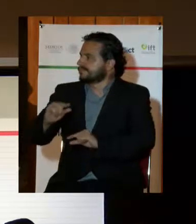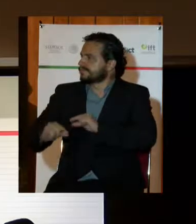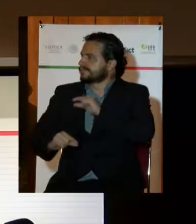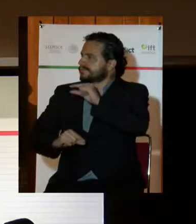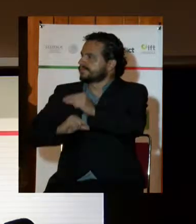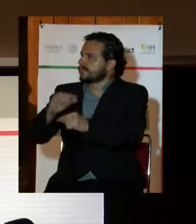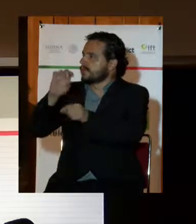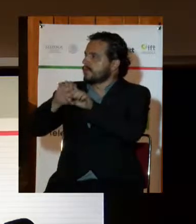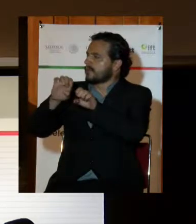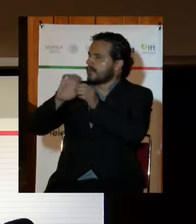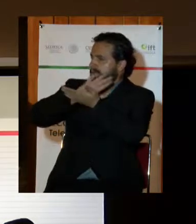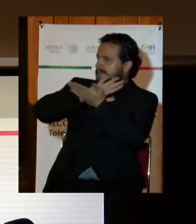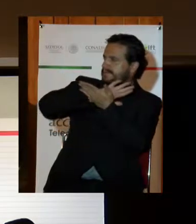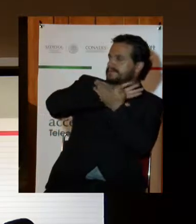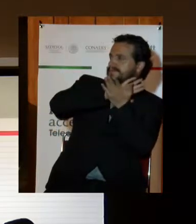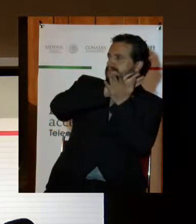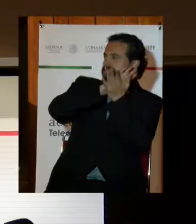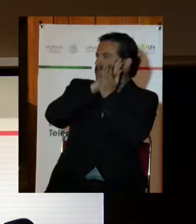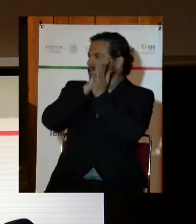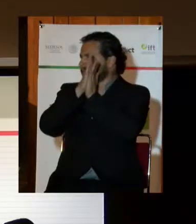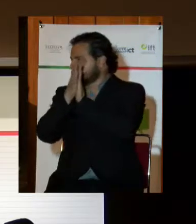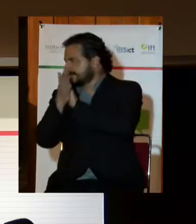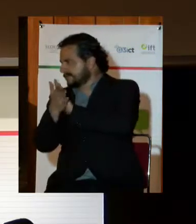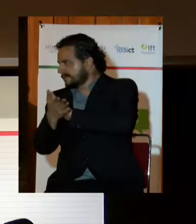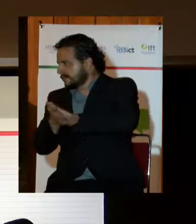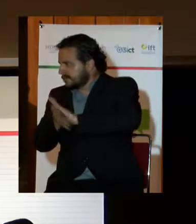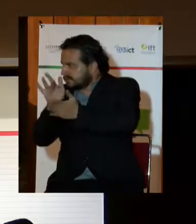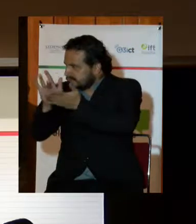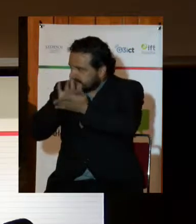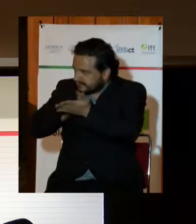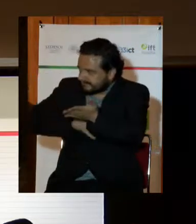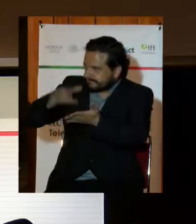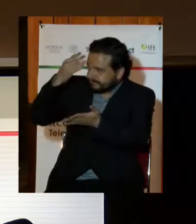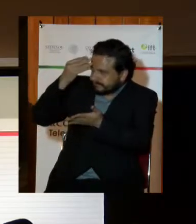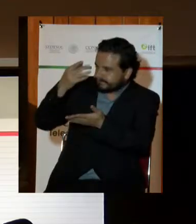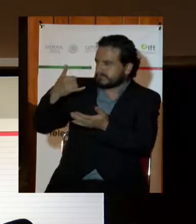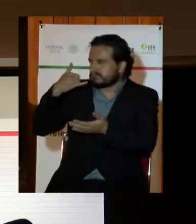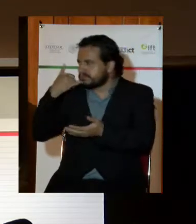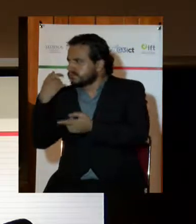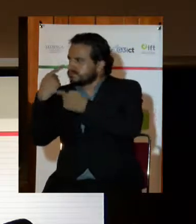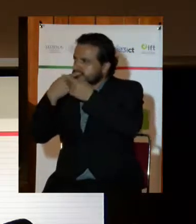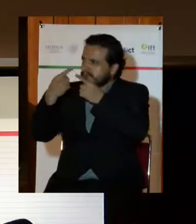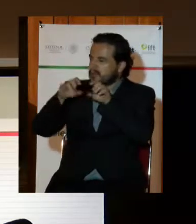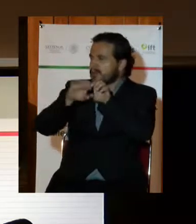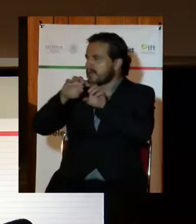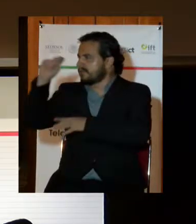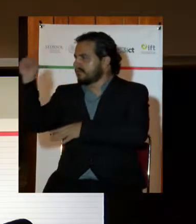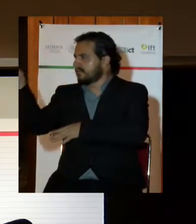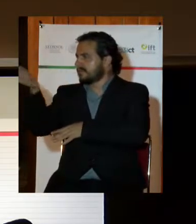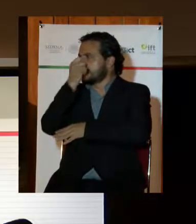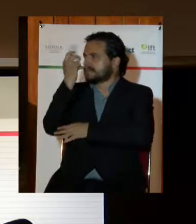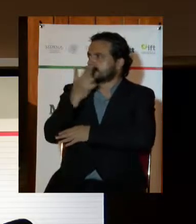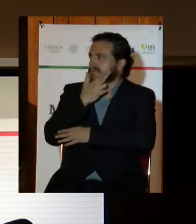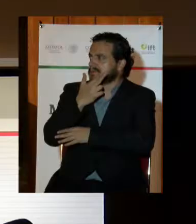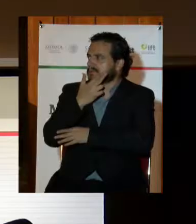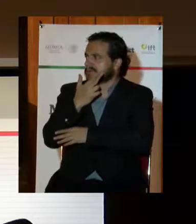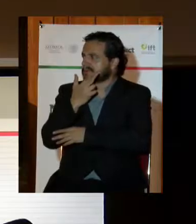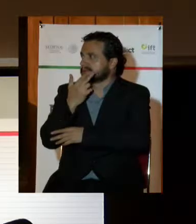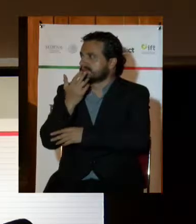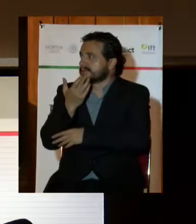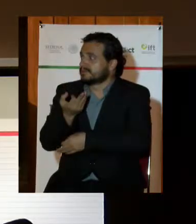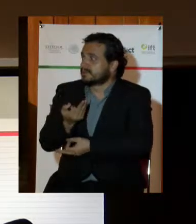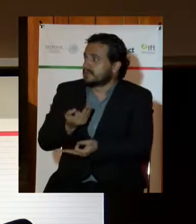tecnología, se nos facilita la vida gracias a la tecnología. Entonces ya todos somos usuarios de tecnología. Con